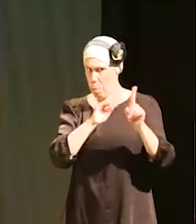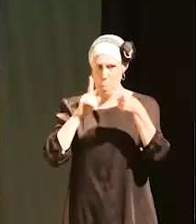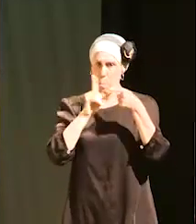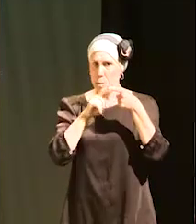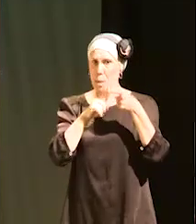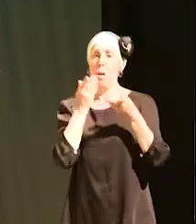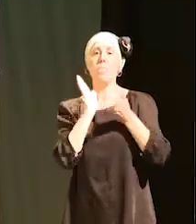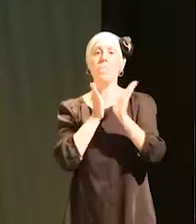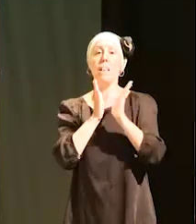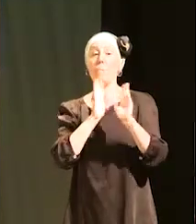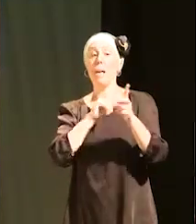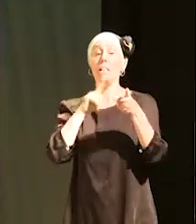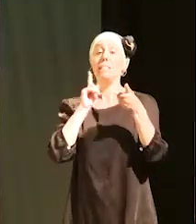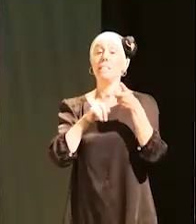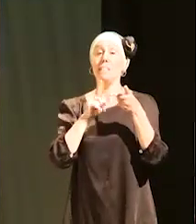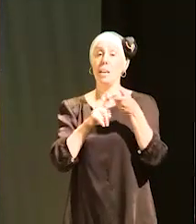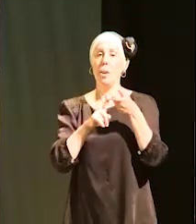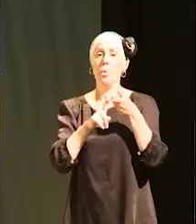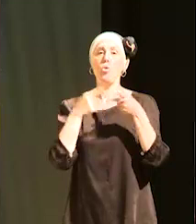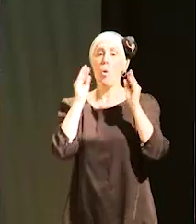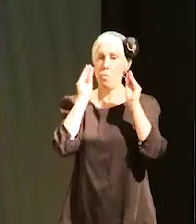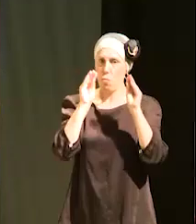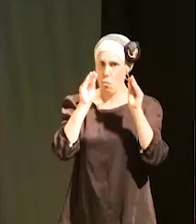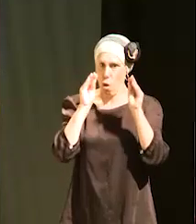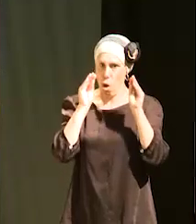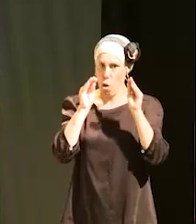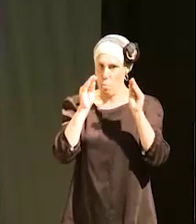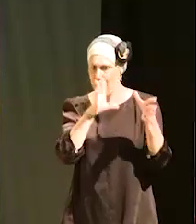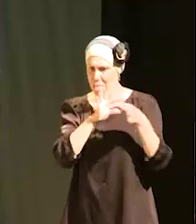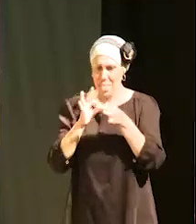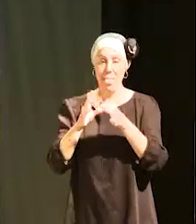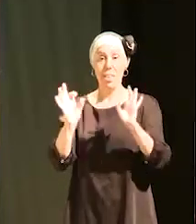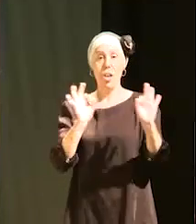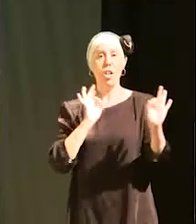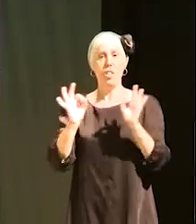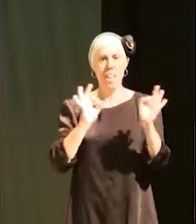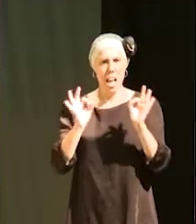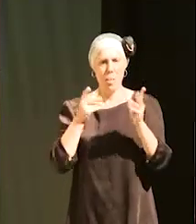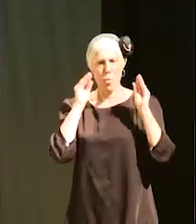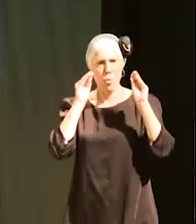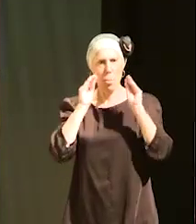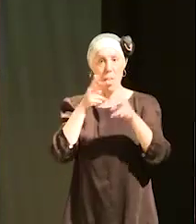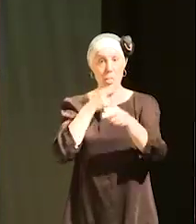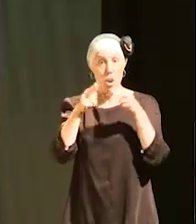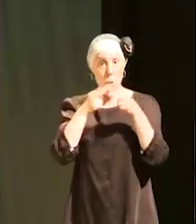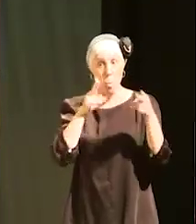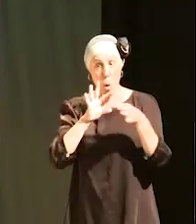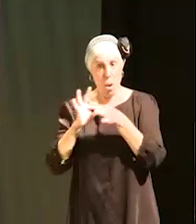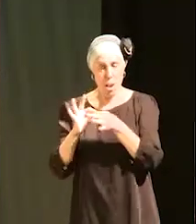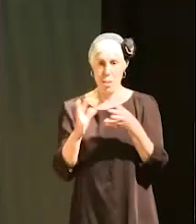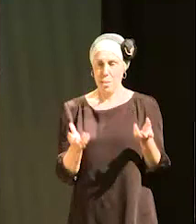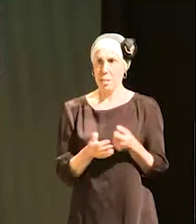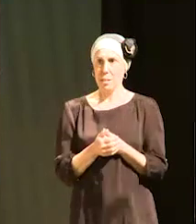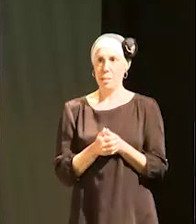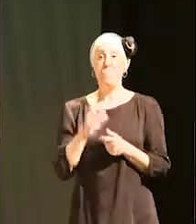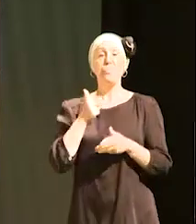verdad después de la terapia y la formación teatral como ya contaba política etcétera pues en